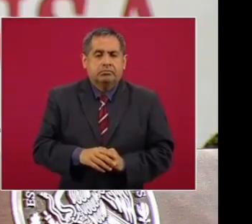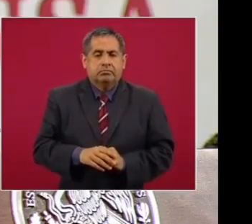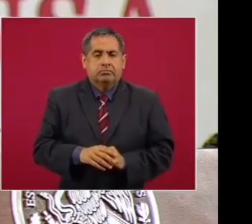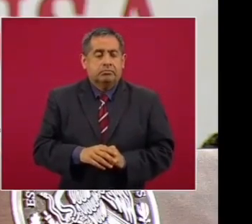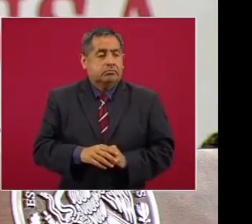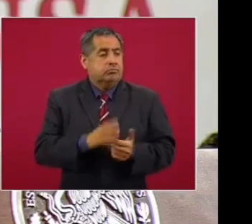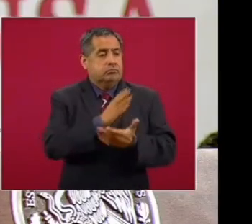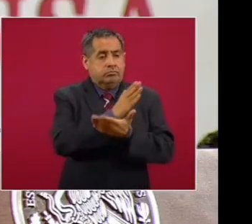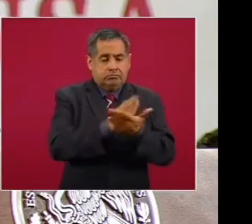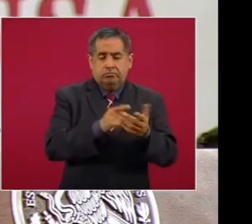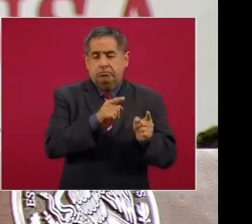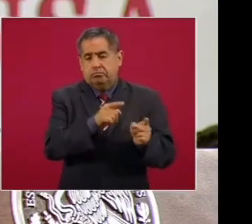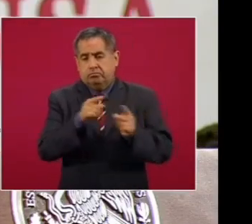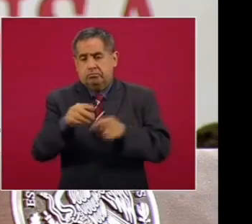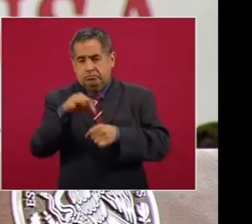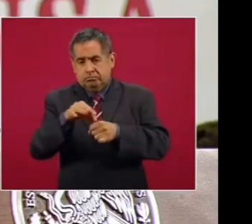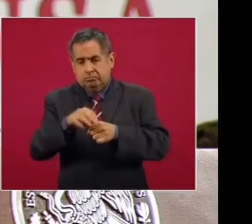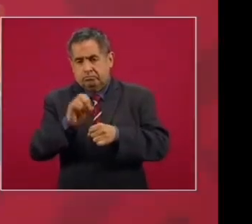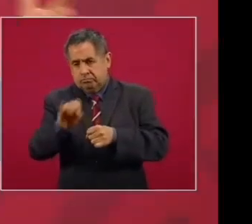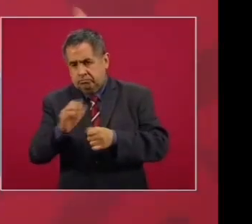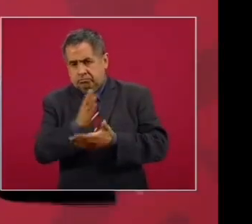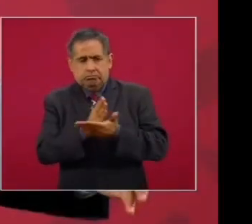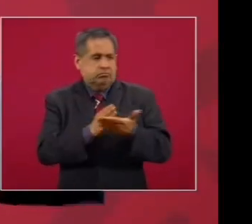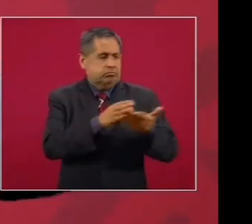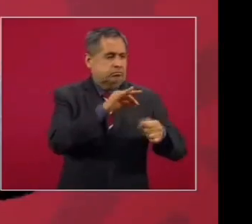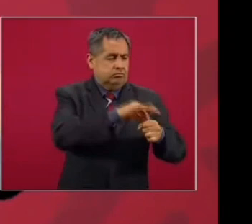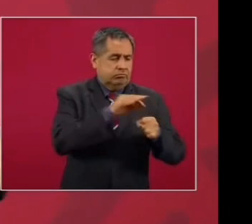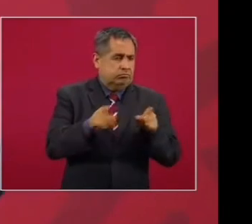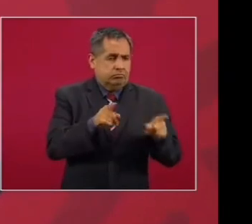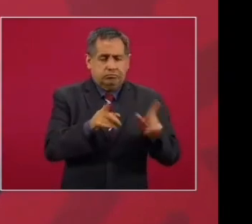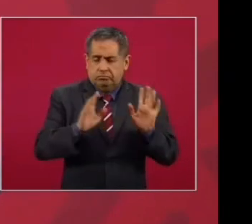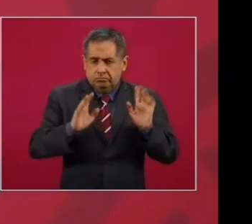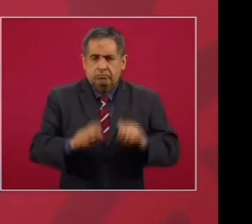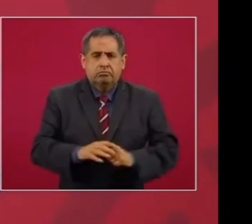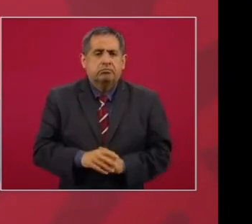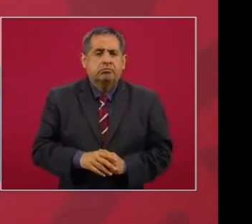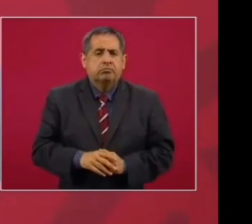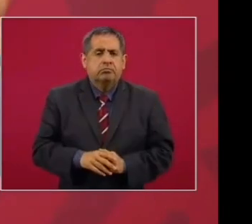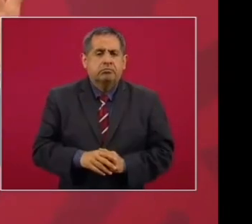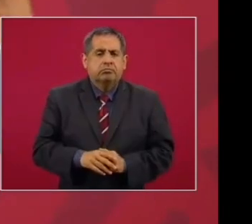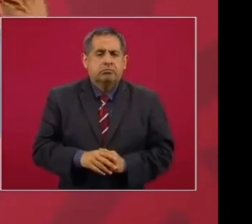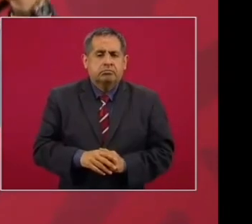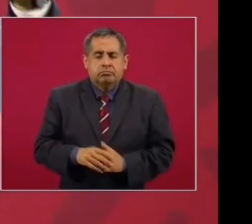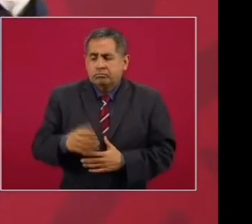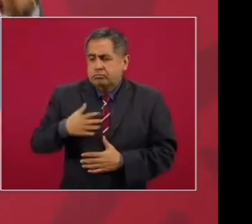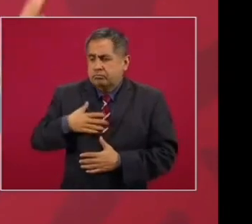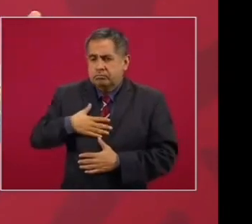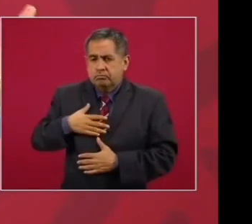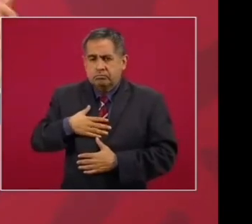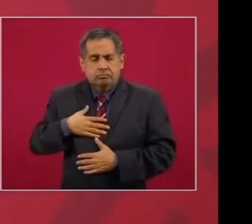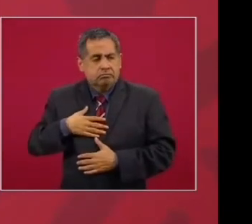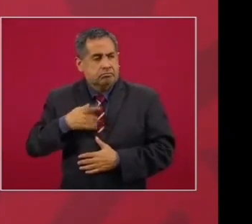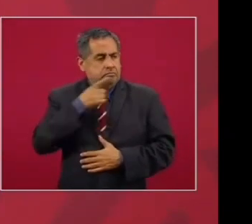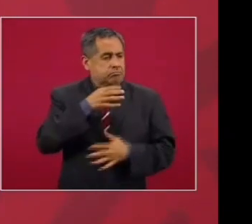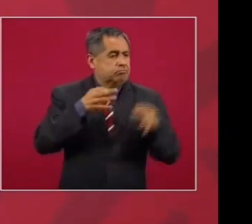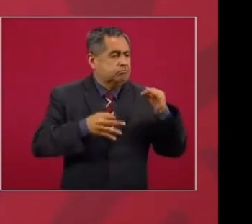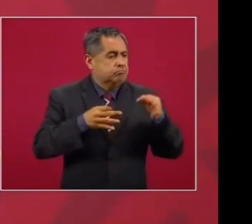Una parte vota por un partido, otra parte vota por otro. ¿Cómo nosotros nos vamos a convertir en